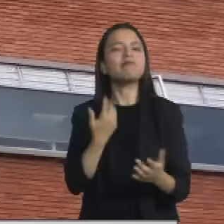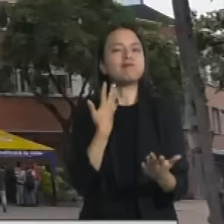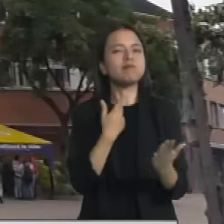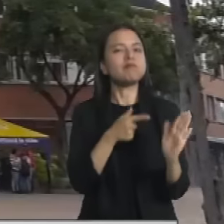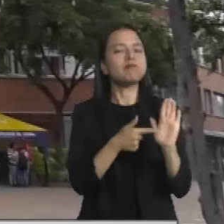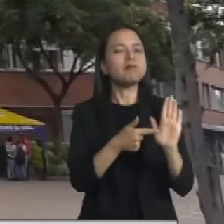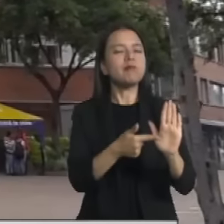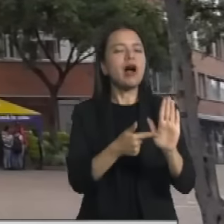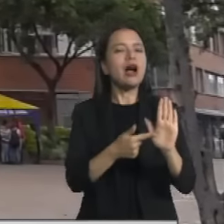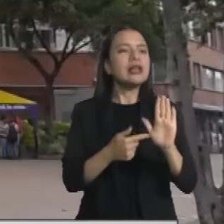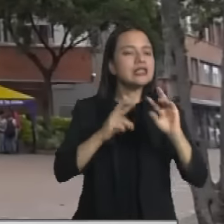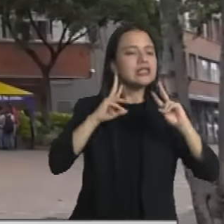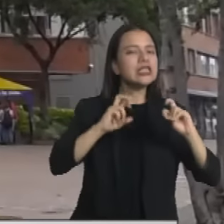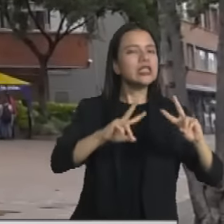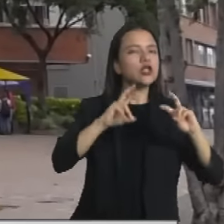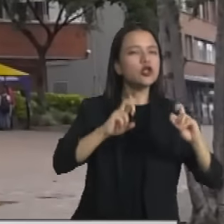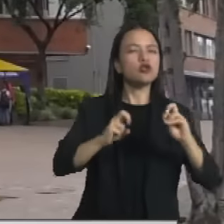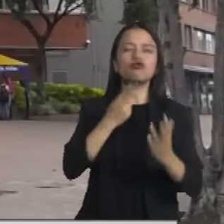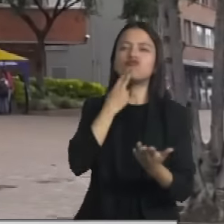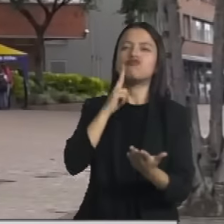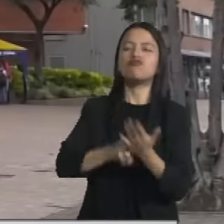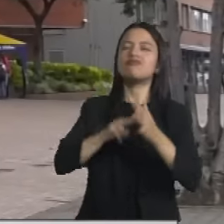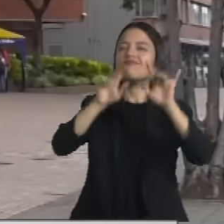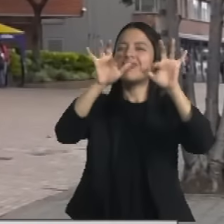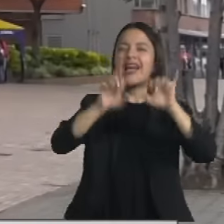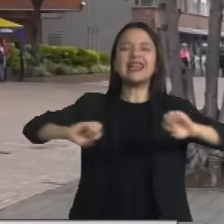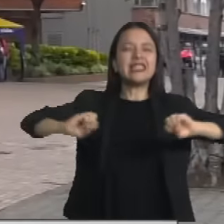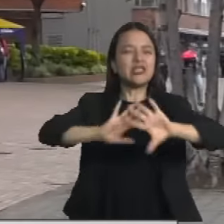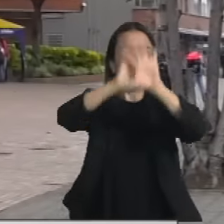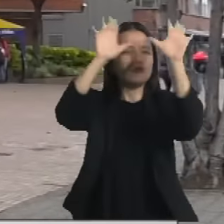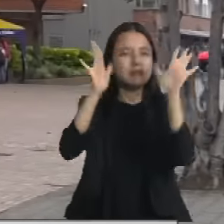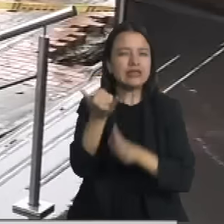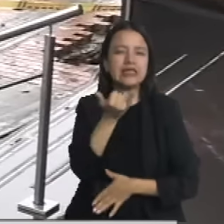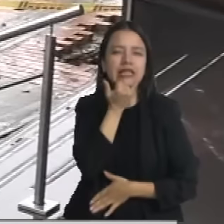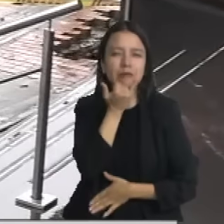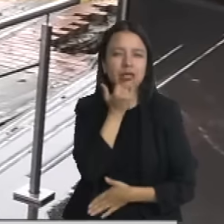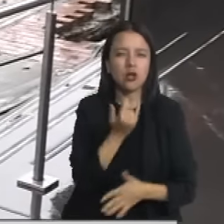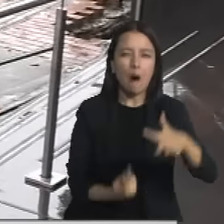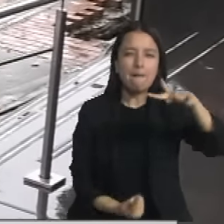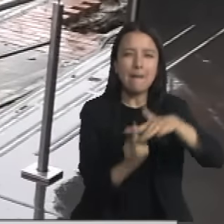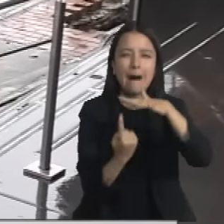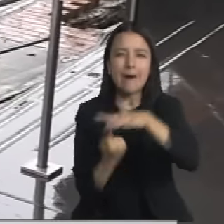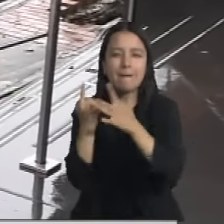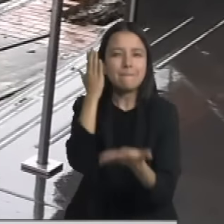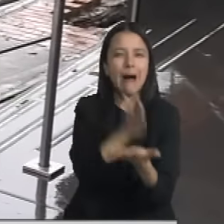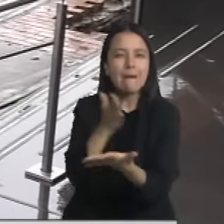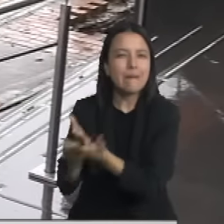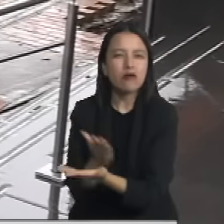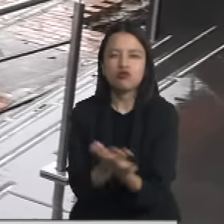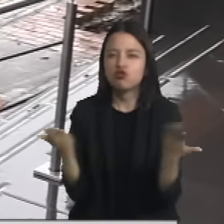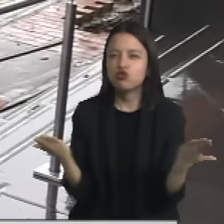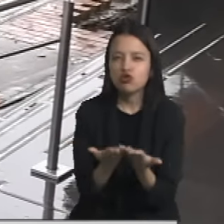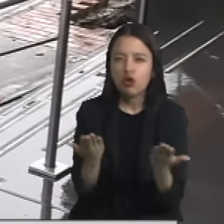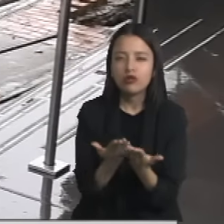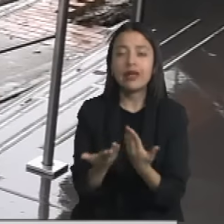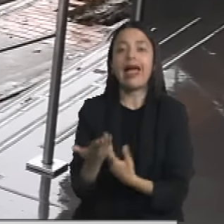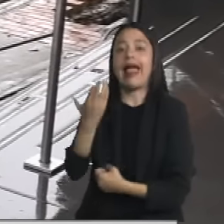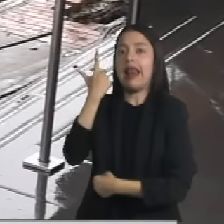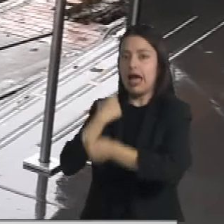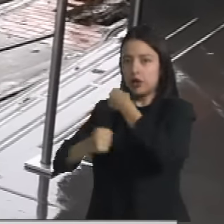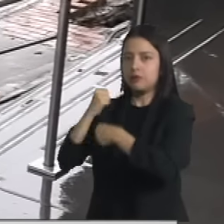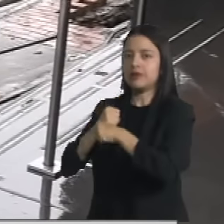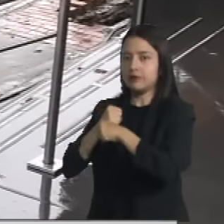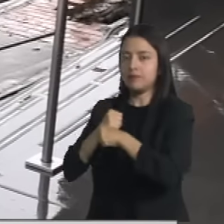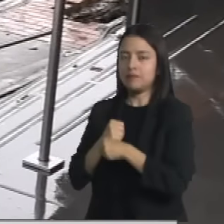Bogotá ya trabaja en un comunicado para tratar de esclarecer estas situaciones que se habrían presentado, la mayoría de ellas el año